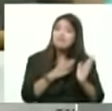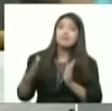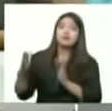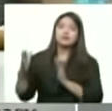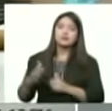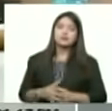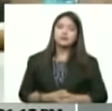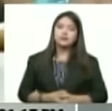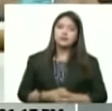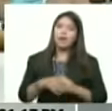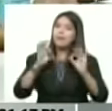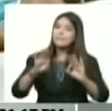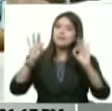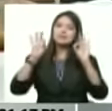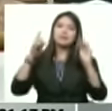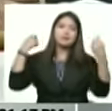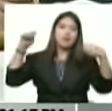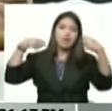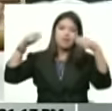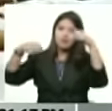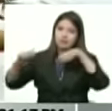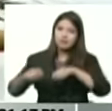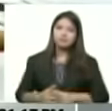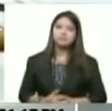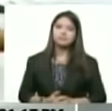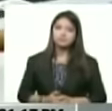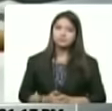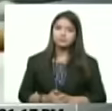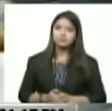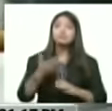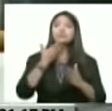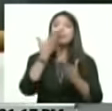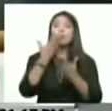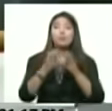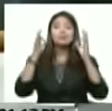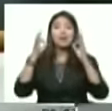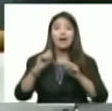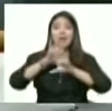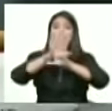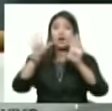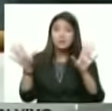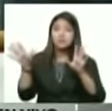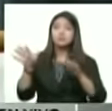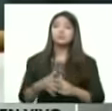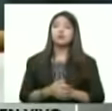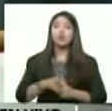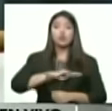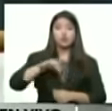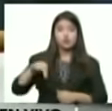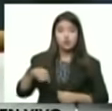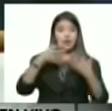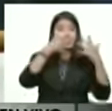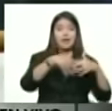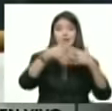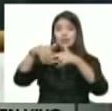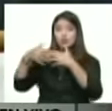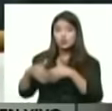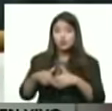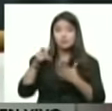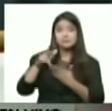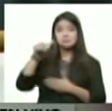licencia especial de exportación. La propuesta concreta que le hacemos, señor presidente, los exportadores y las industrias presentes